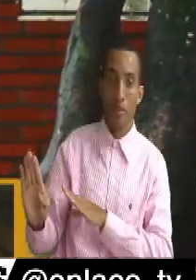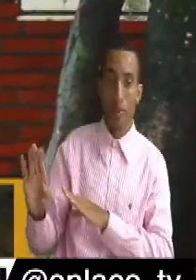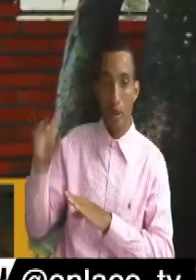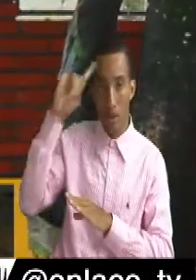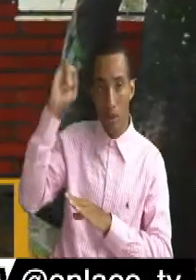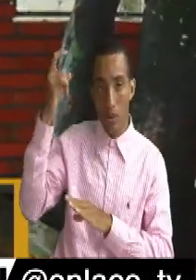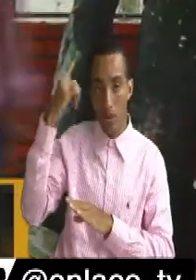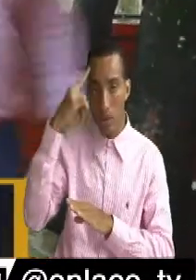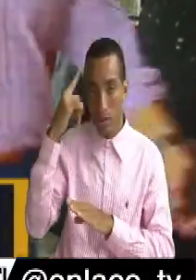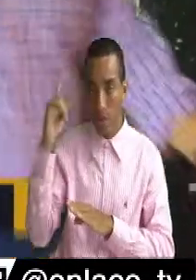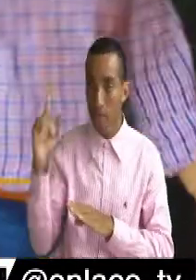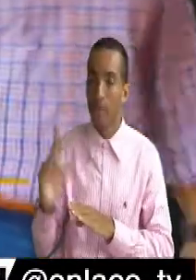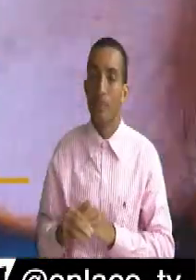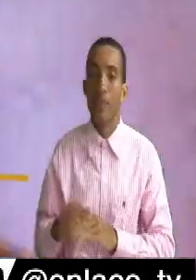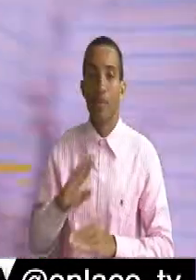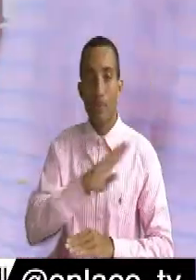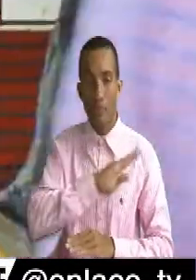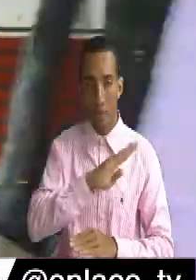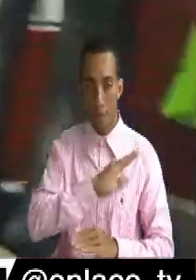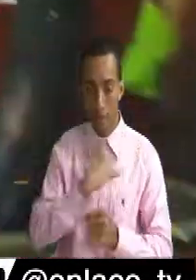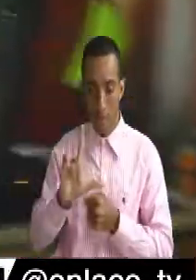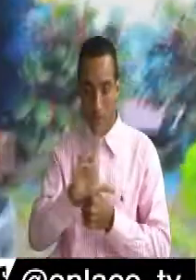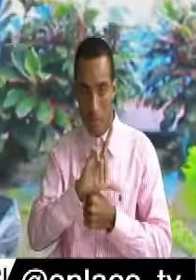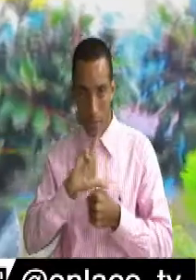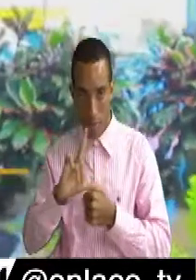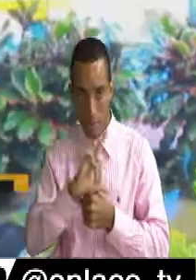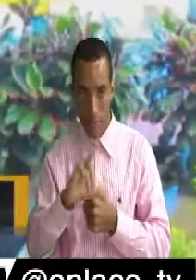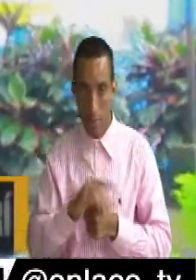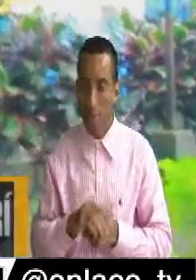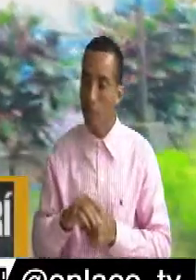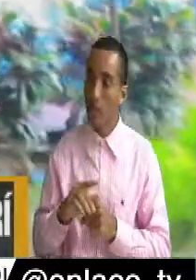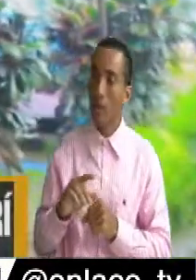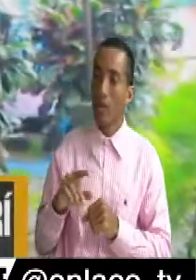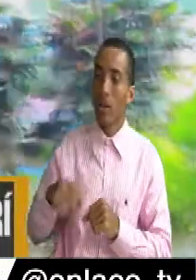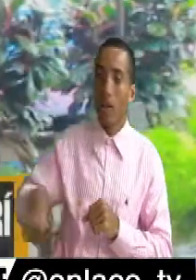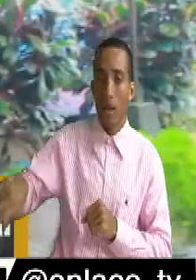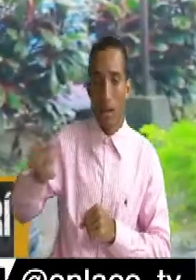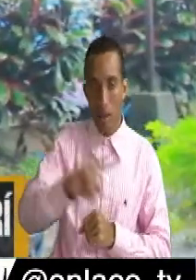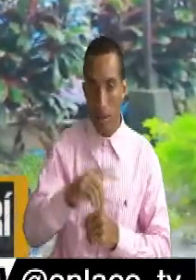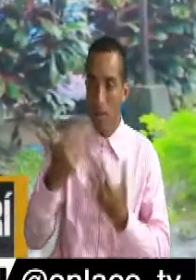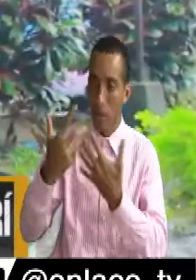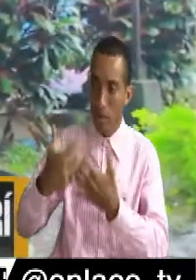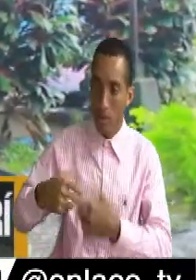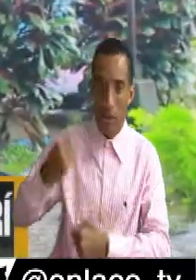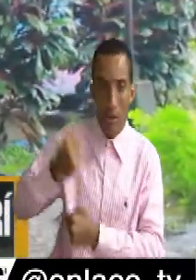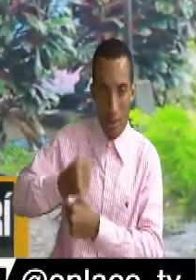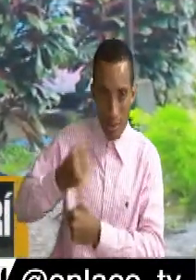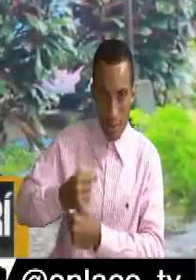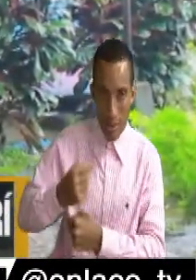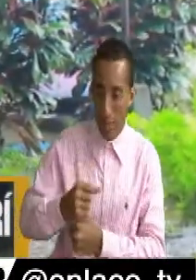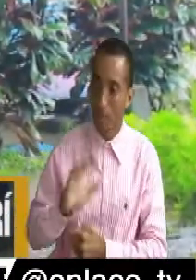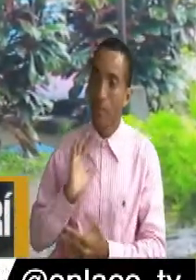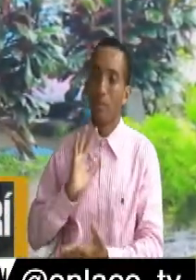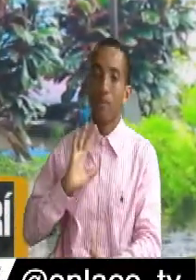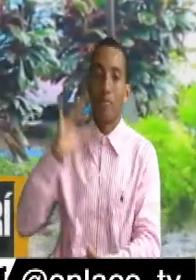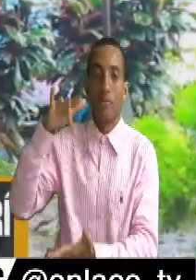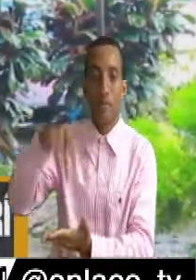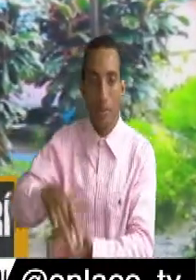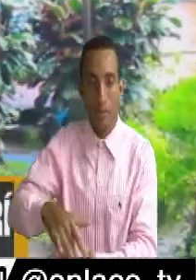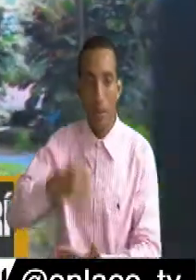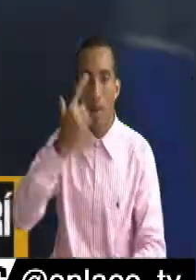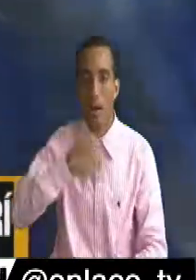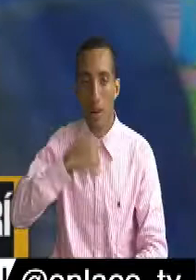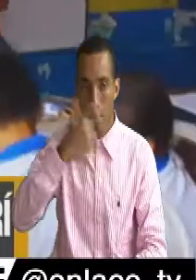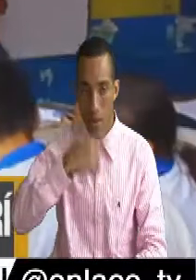consejo municipal, líderes comunales y contratista de la obra hicieron presencia en el corregimiento San Rafael de Chucurí para darle a conocer a la